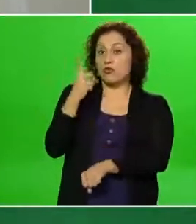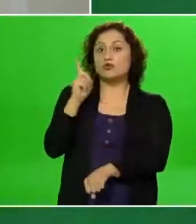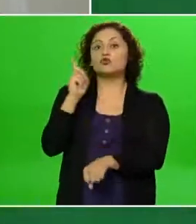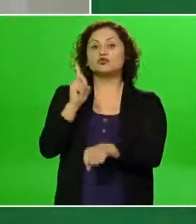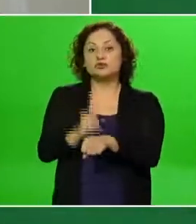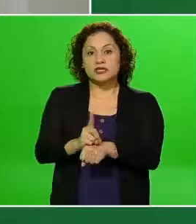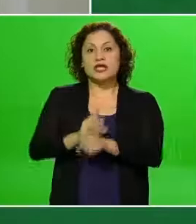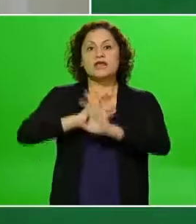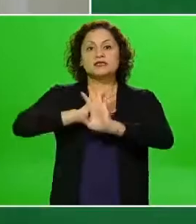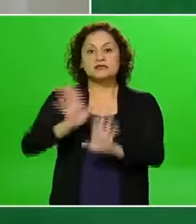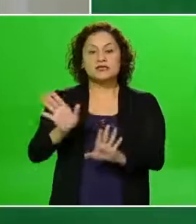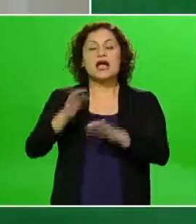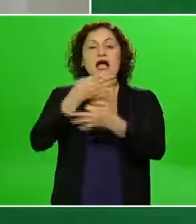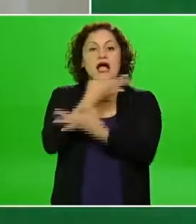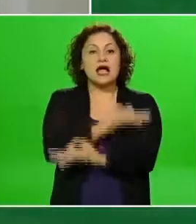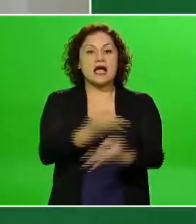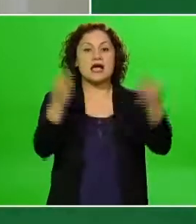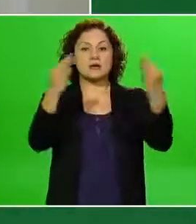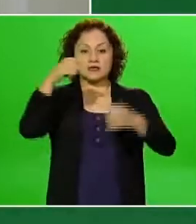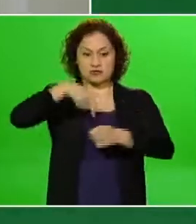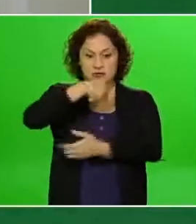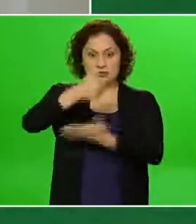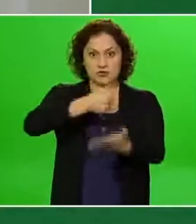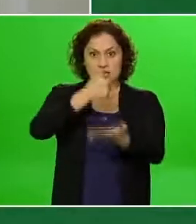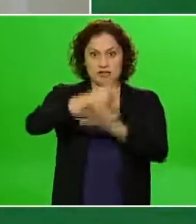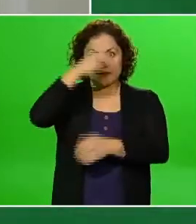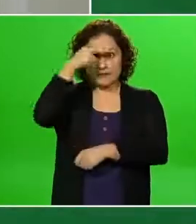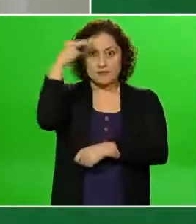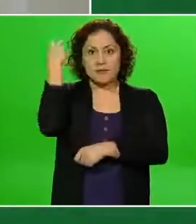regresaremos a clases en la Ciudad de México,